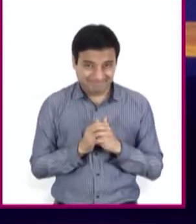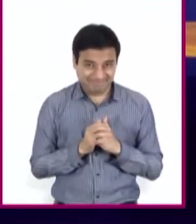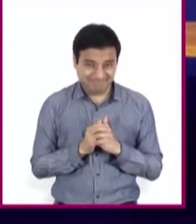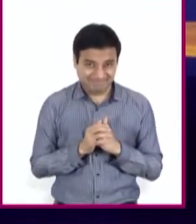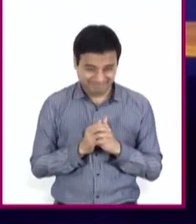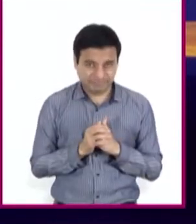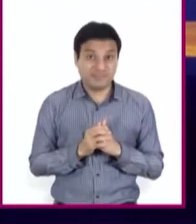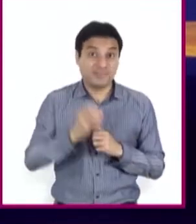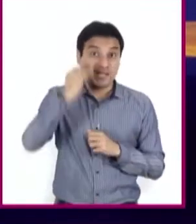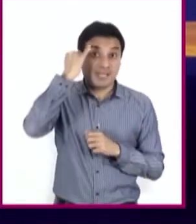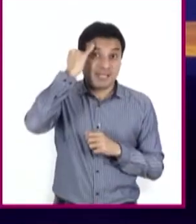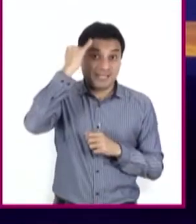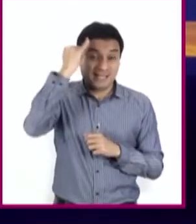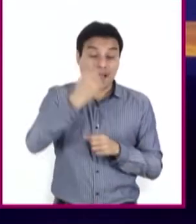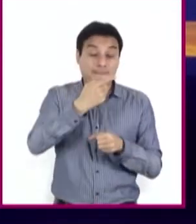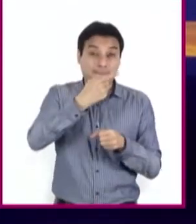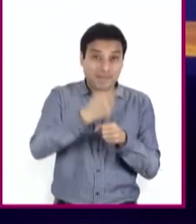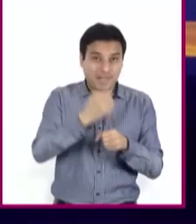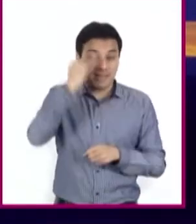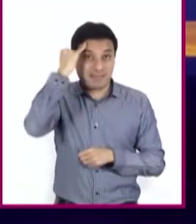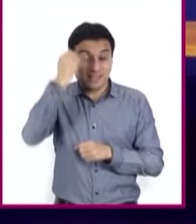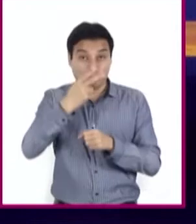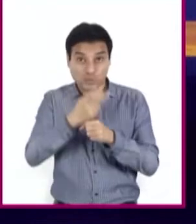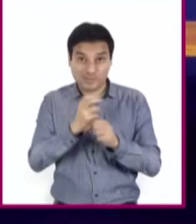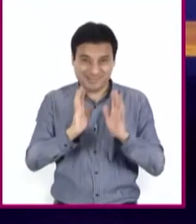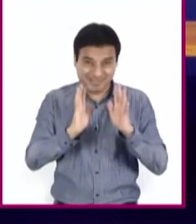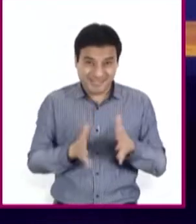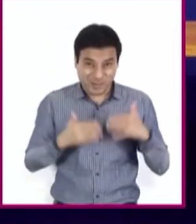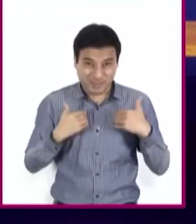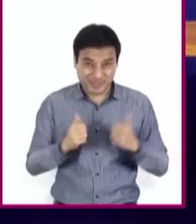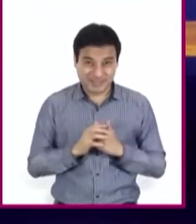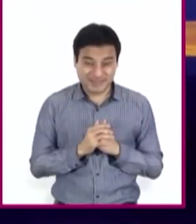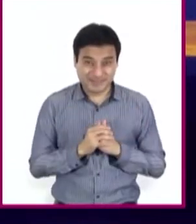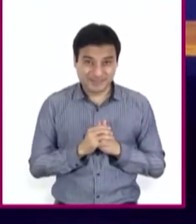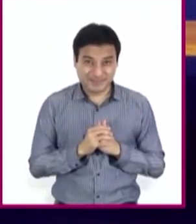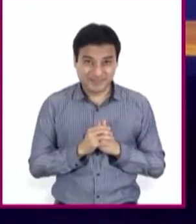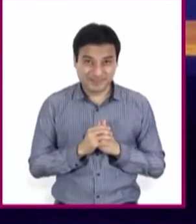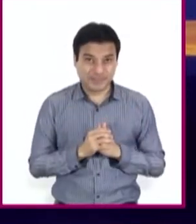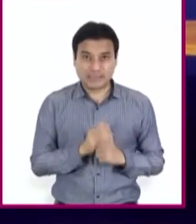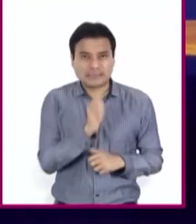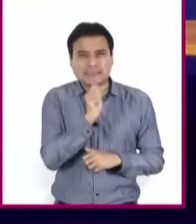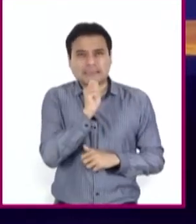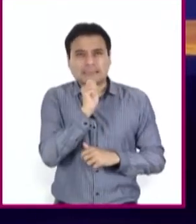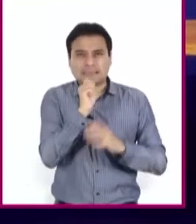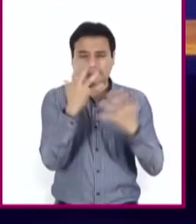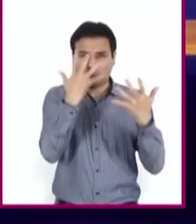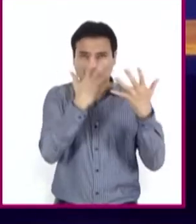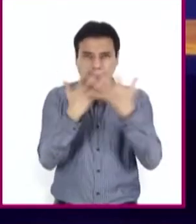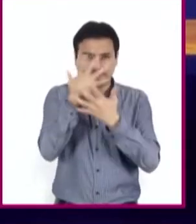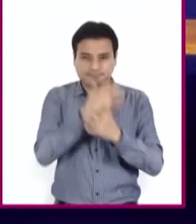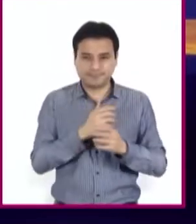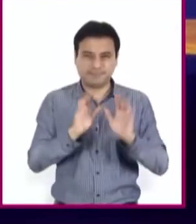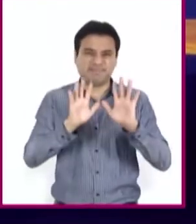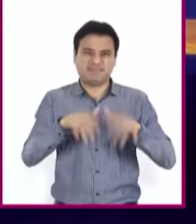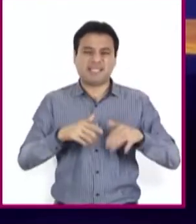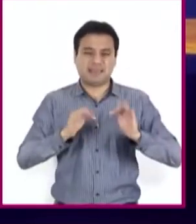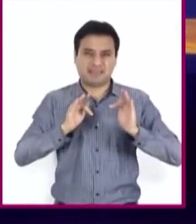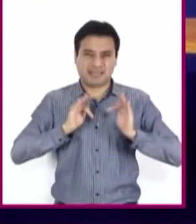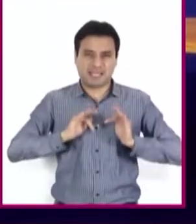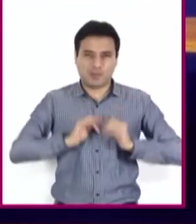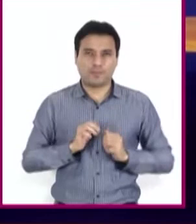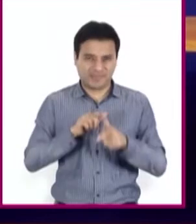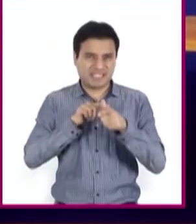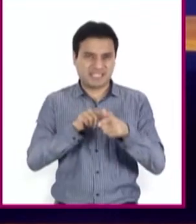diferenciar con más claridad las ideas primarias de las secundarias. Si todavía tienen dudas, no se preocupen, vamos a